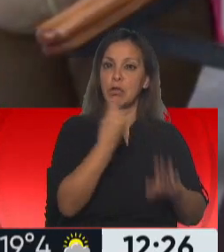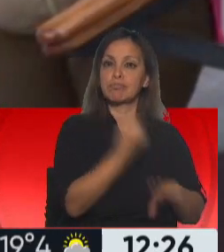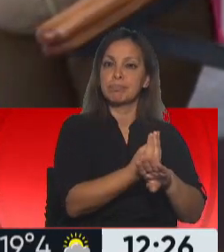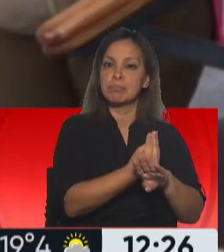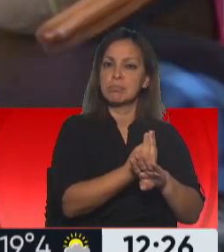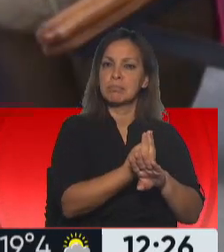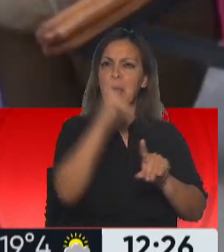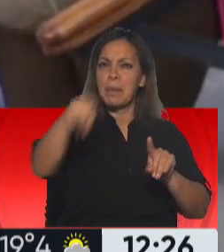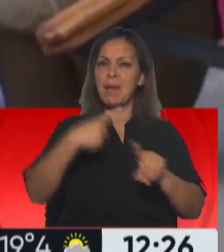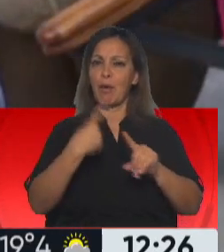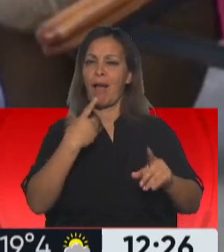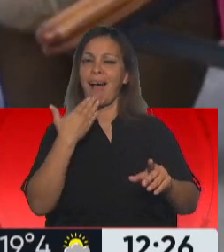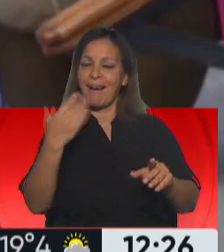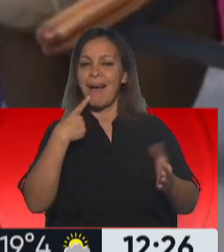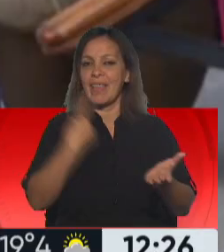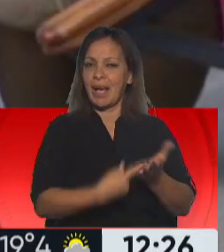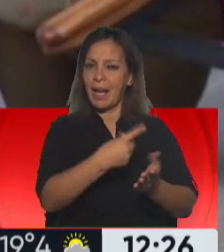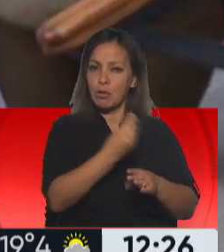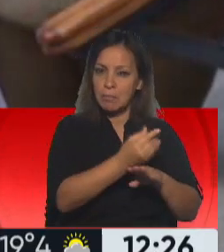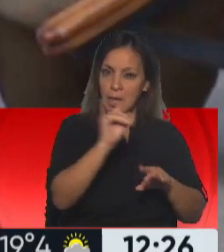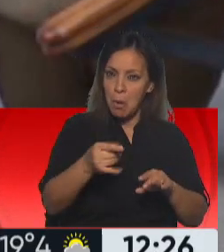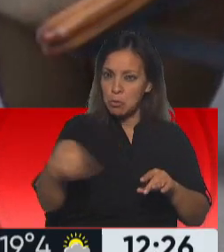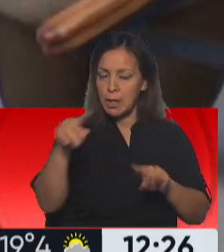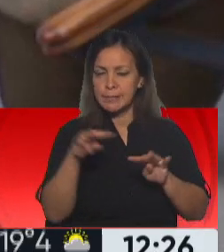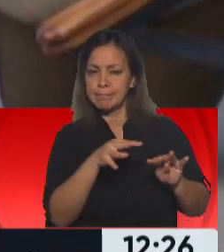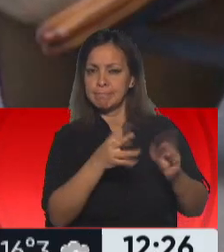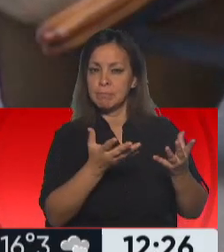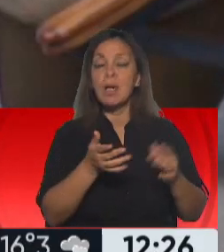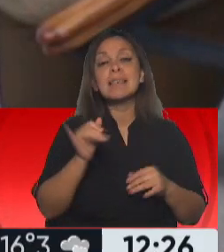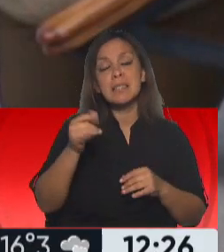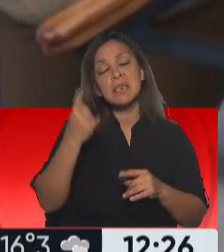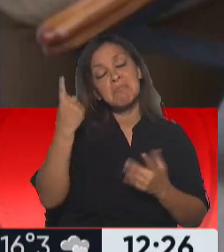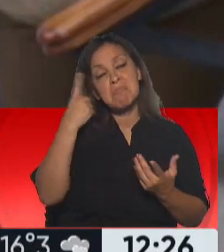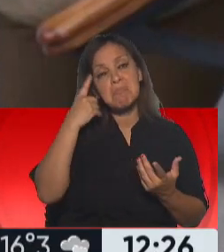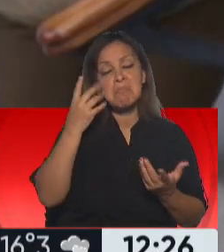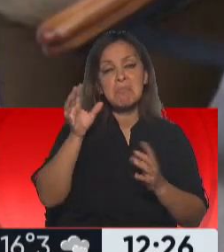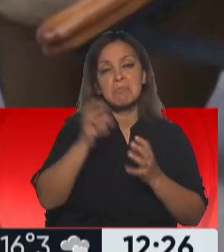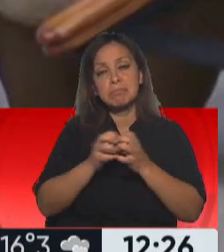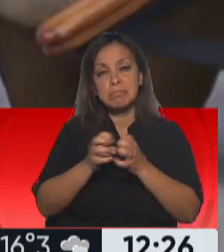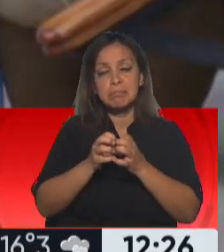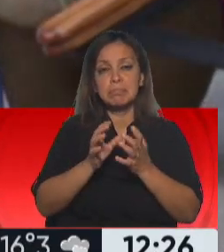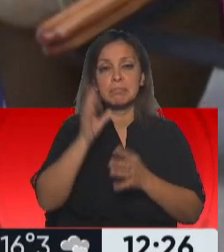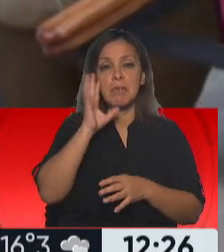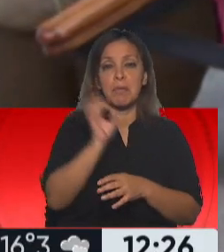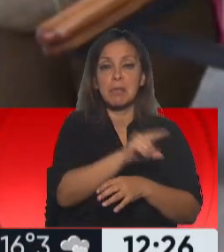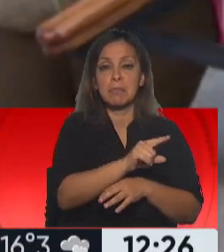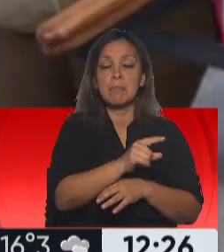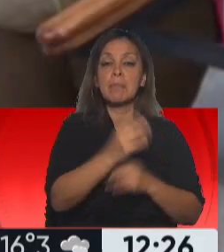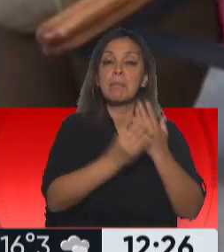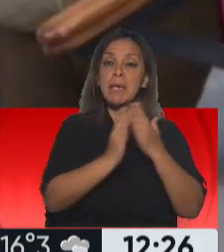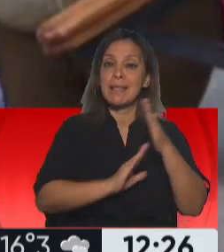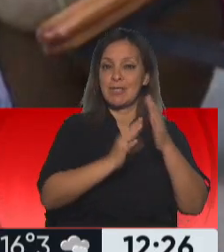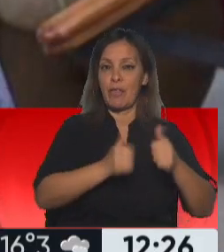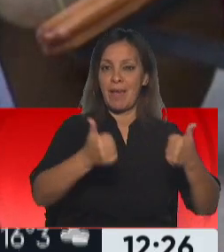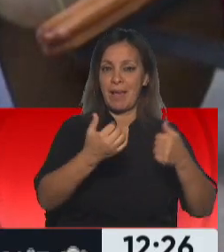para ustedes aquí en el Senado? Bueno, es un poco lo que se ha debatido, ¿no? Esa postura. Entiendo que el ministro de la Corte lo ha explicado, cuál